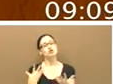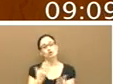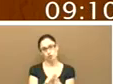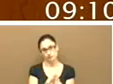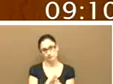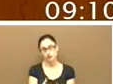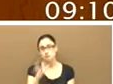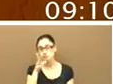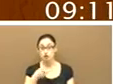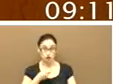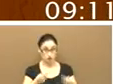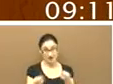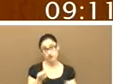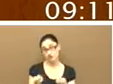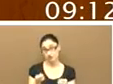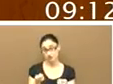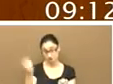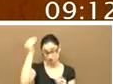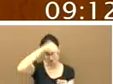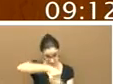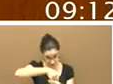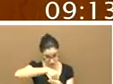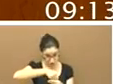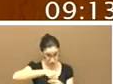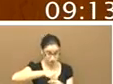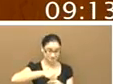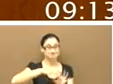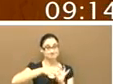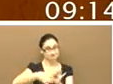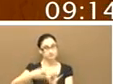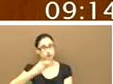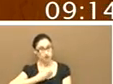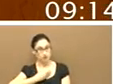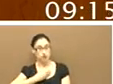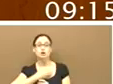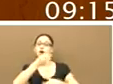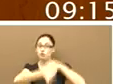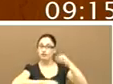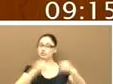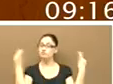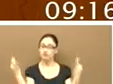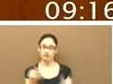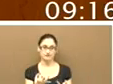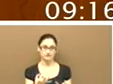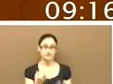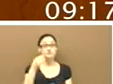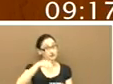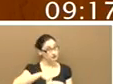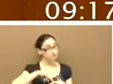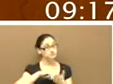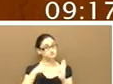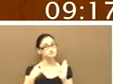comercio se enmarca en una trama urbana que hay también que coordinar y dentro del plan